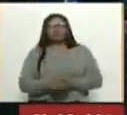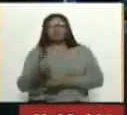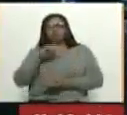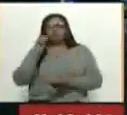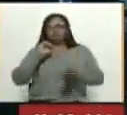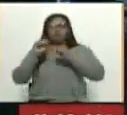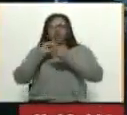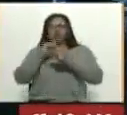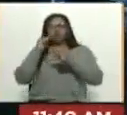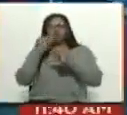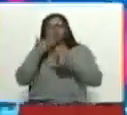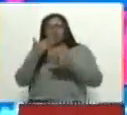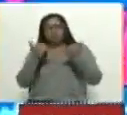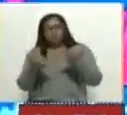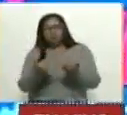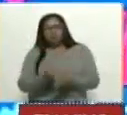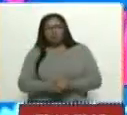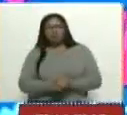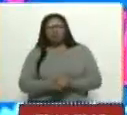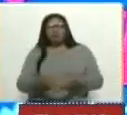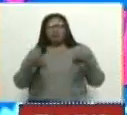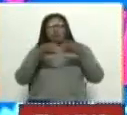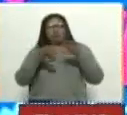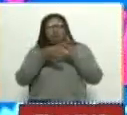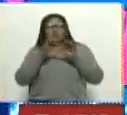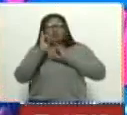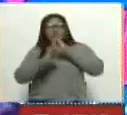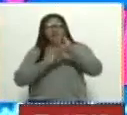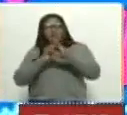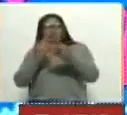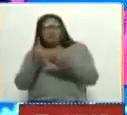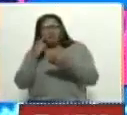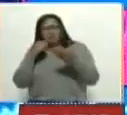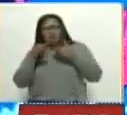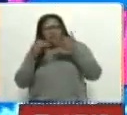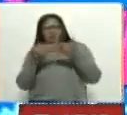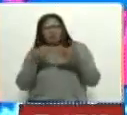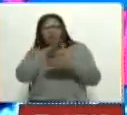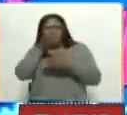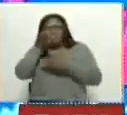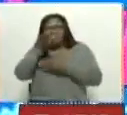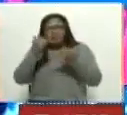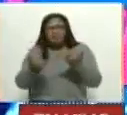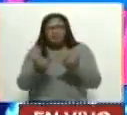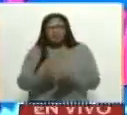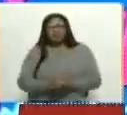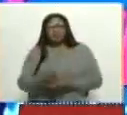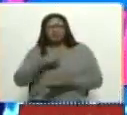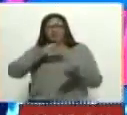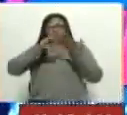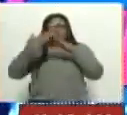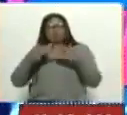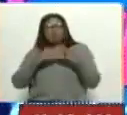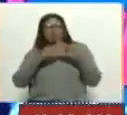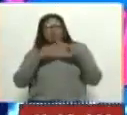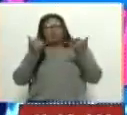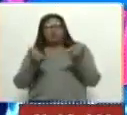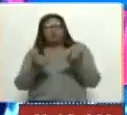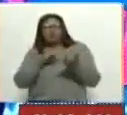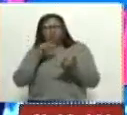contrario Les pedimos a todos nuestros delegados y delegadas internacionales que se vayan a los barrios a las veredas a las comunidades que